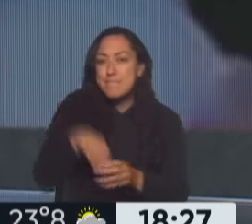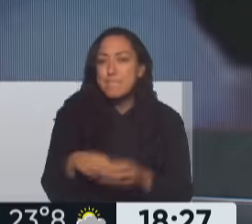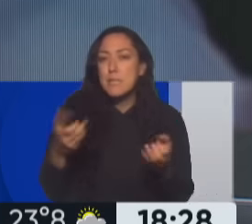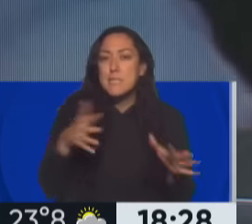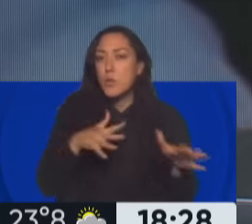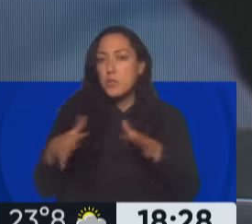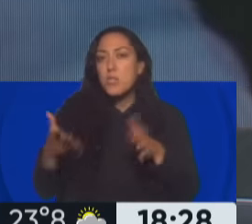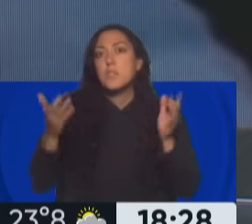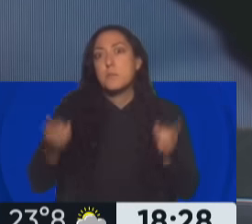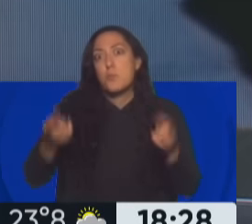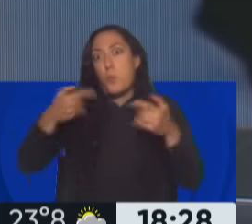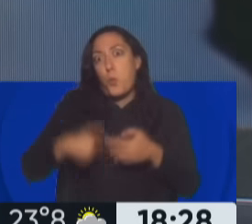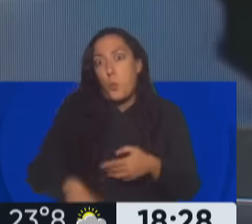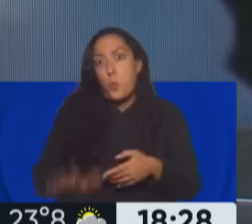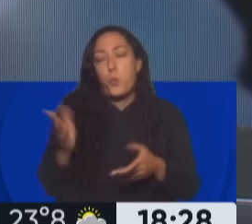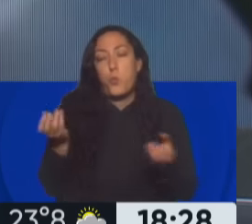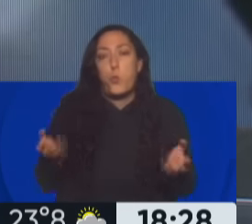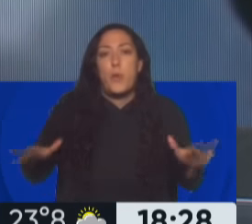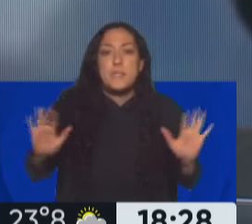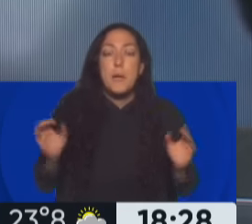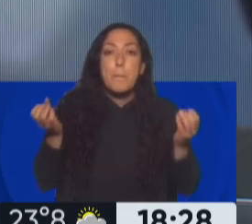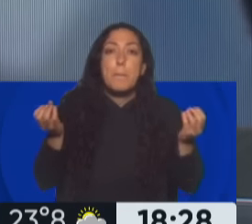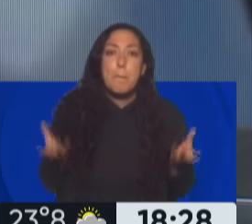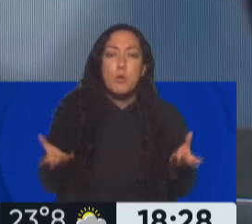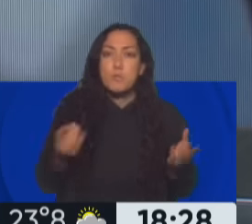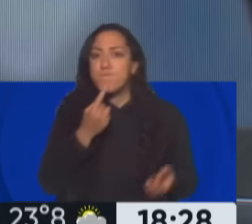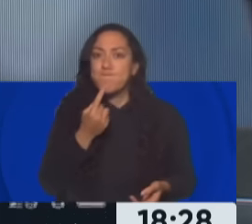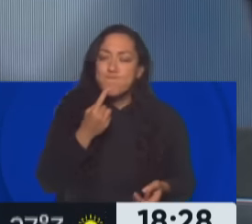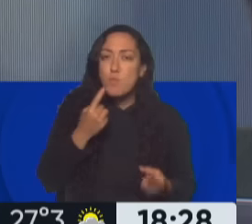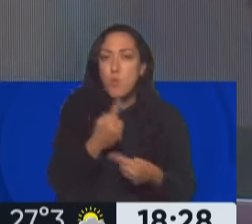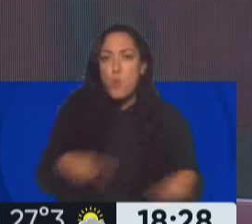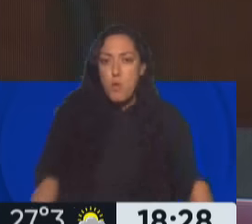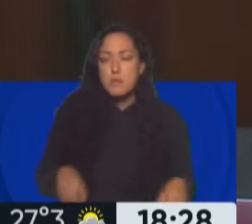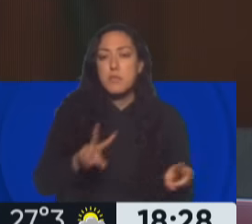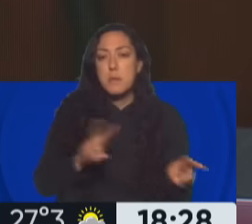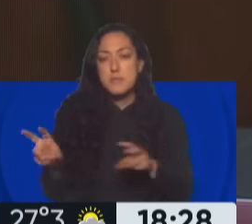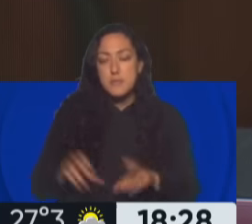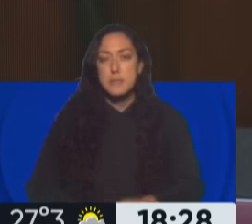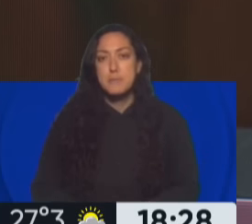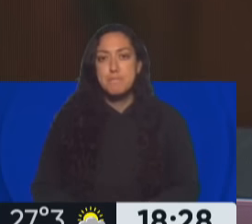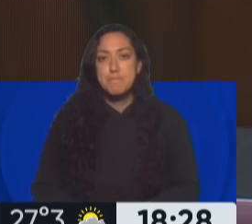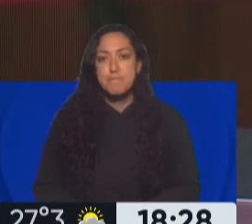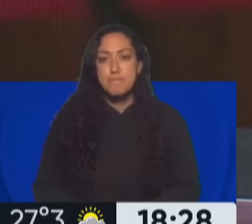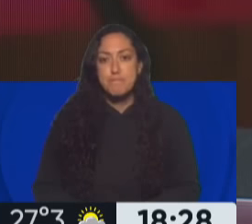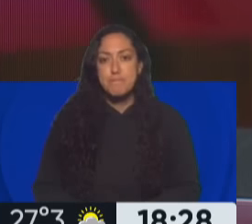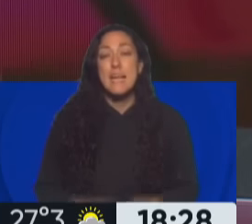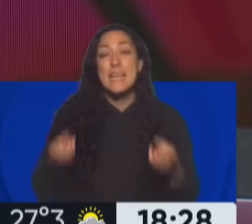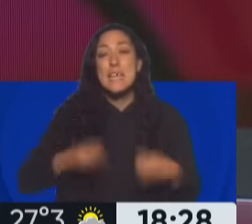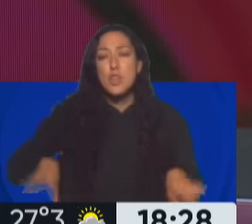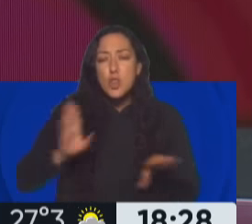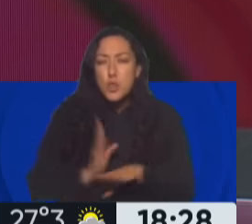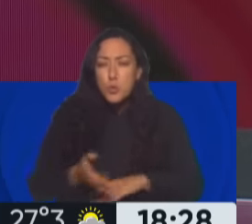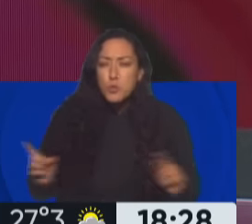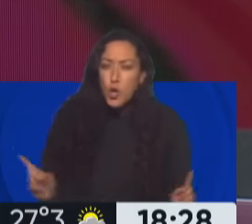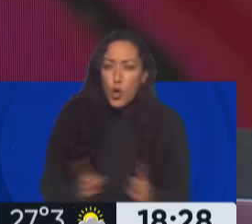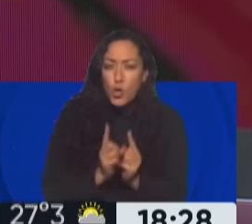que puede venir, porque hay incertidumbre en un montón de cuestiones vinculadas. Leti, empezamos con una breve introducción y enseguida empezamos a